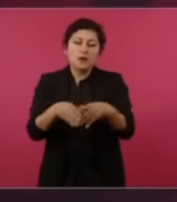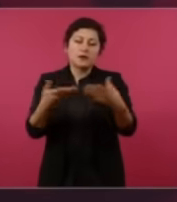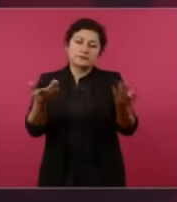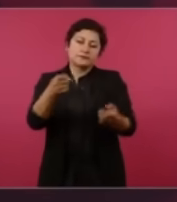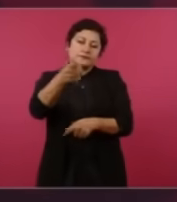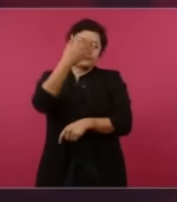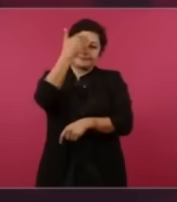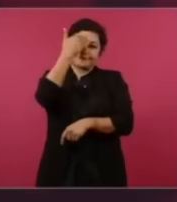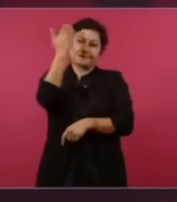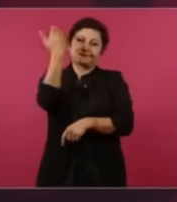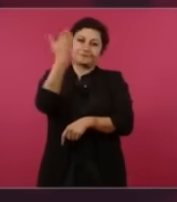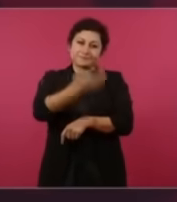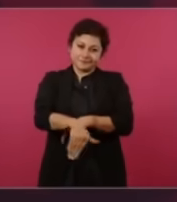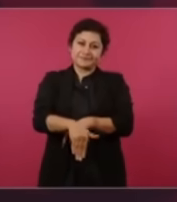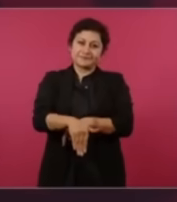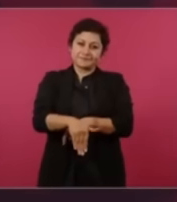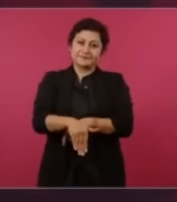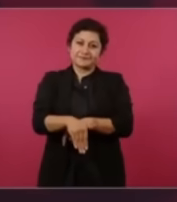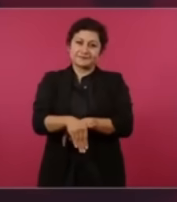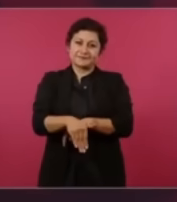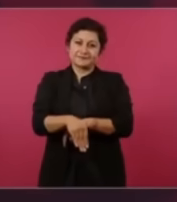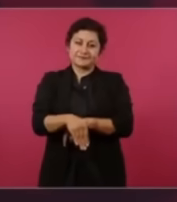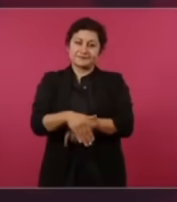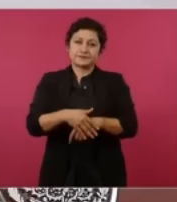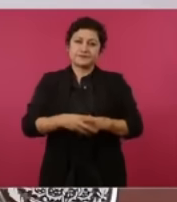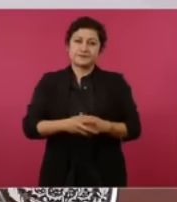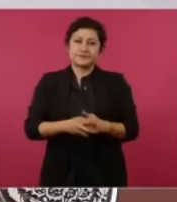que hicieron los